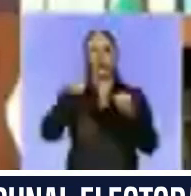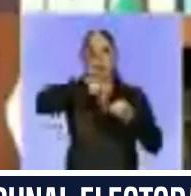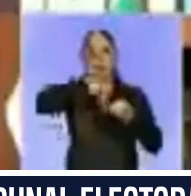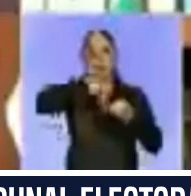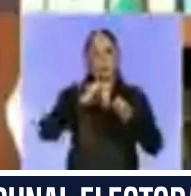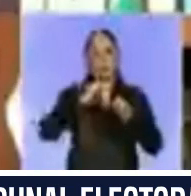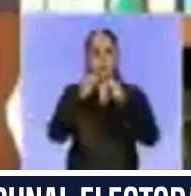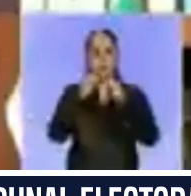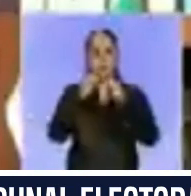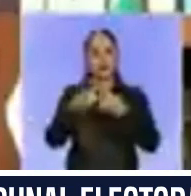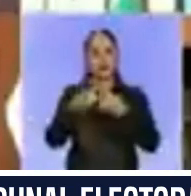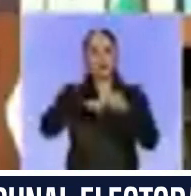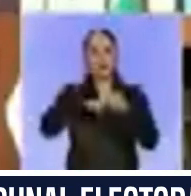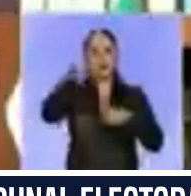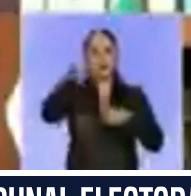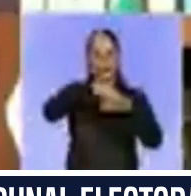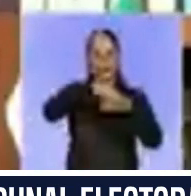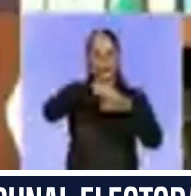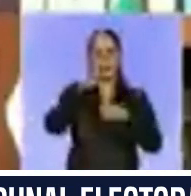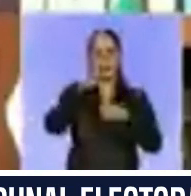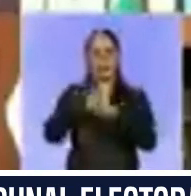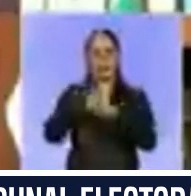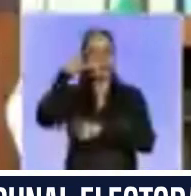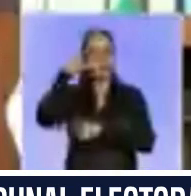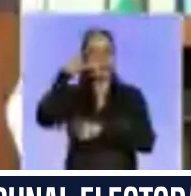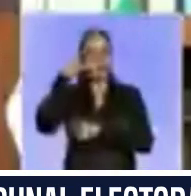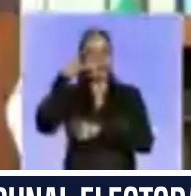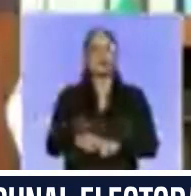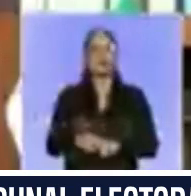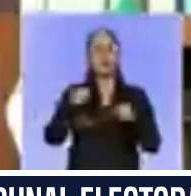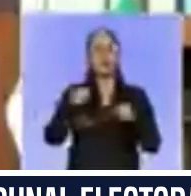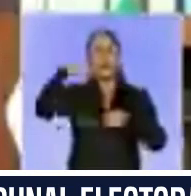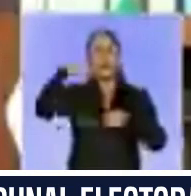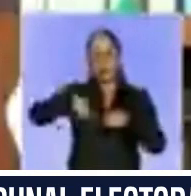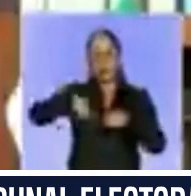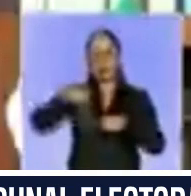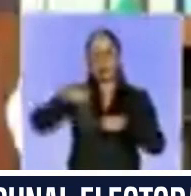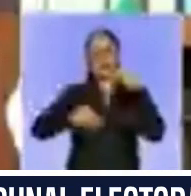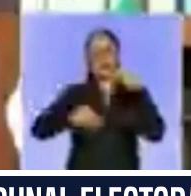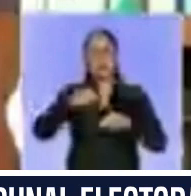Instituto Nacional Electoral del Estado de Campeche, a la sala especializada de este Tribunal